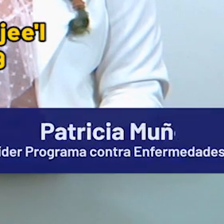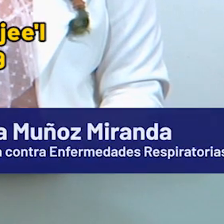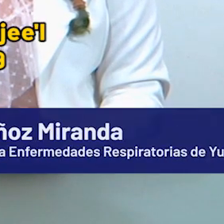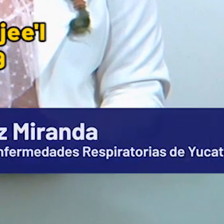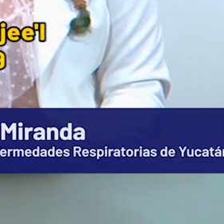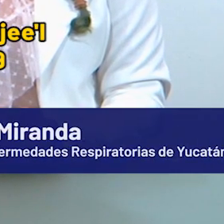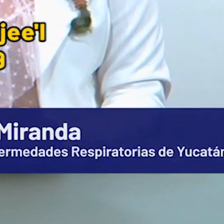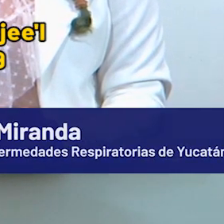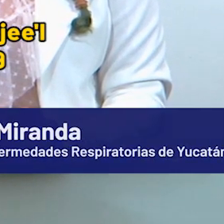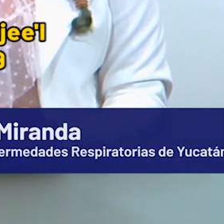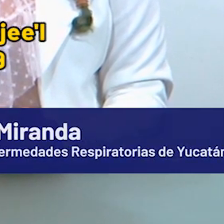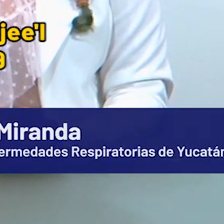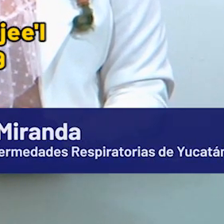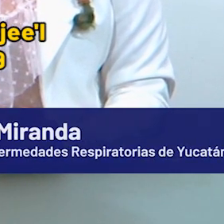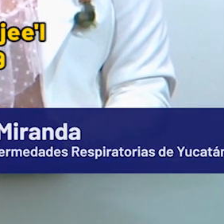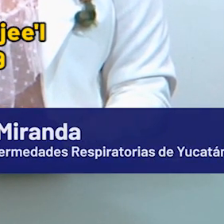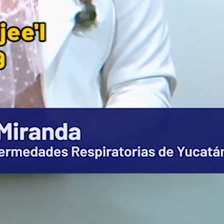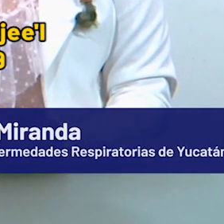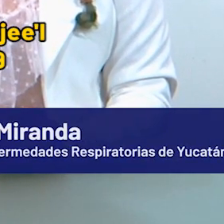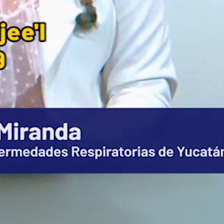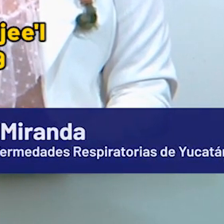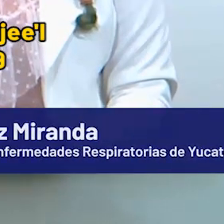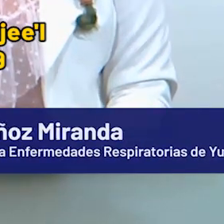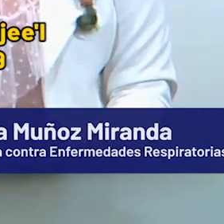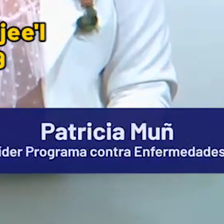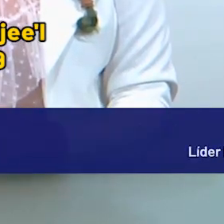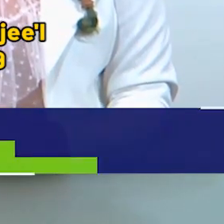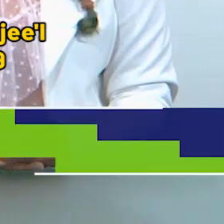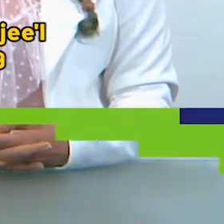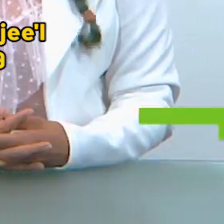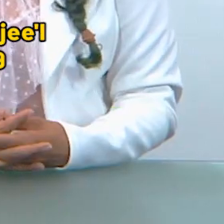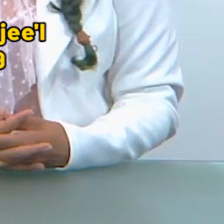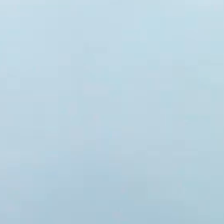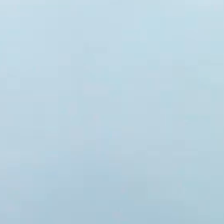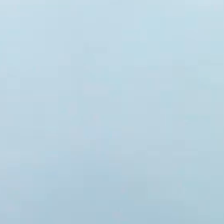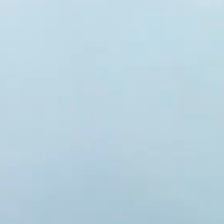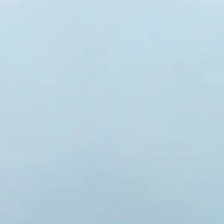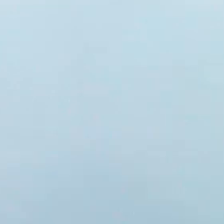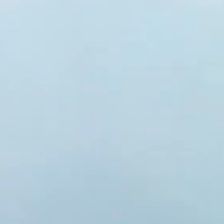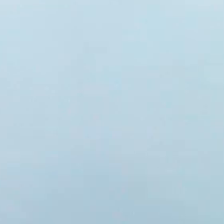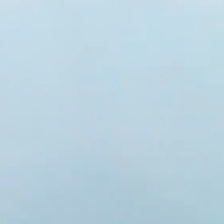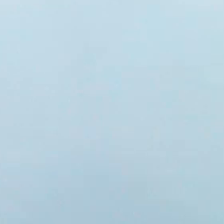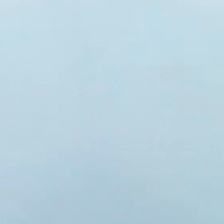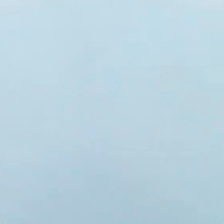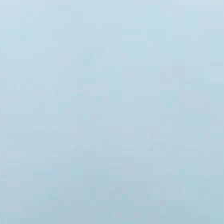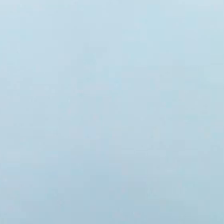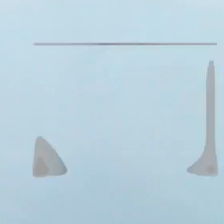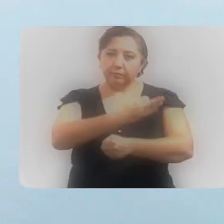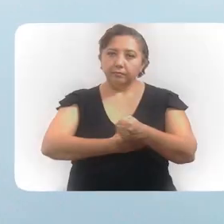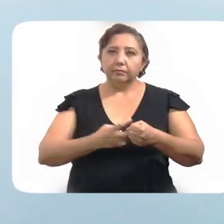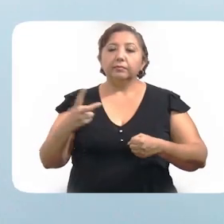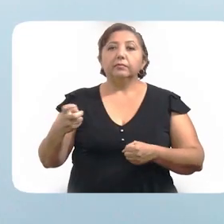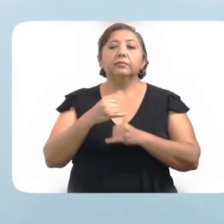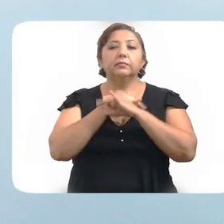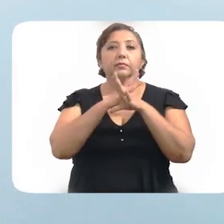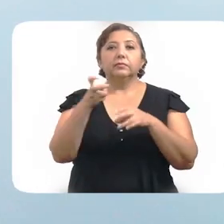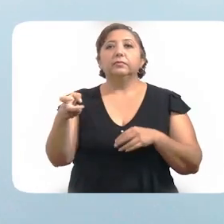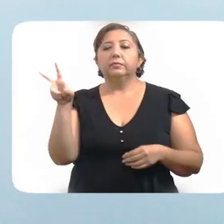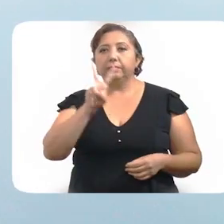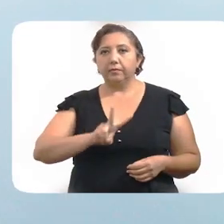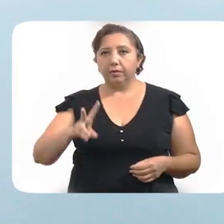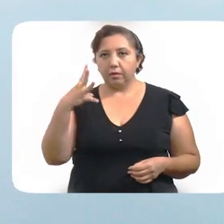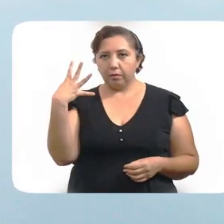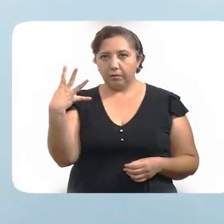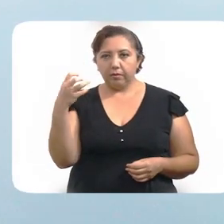Buenas tardes. Nos permitimos dar el informe diario relacionado con el COVID-19. Adelante, doctora. Gracias, doctora. Buenas tardes. Este es el parte médico de este